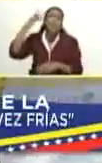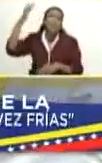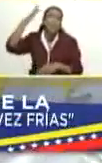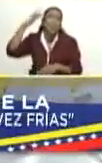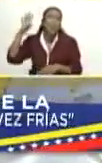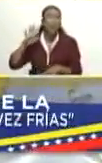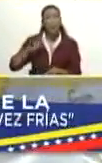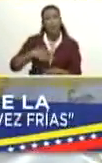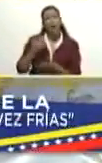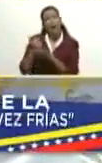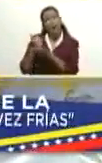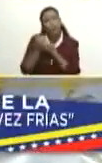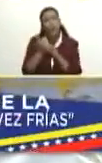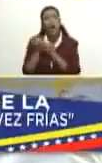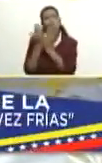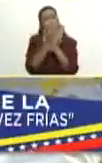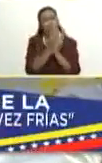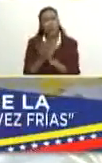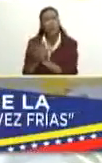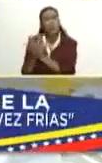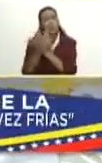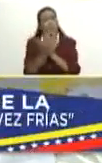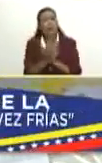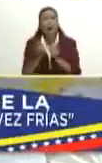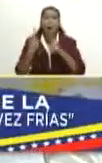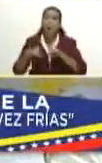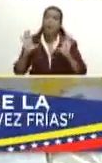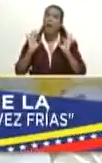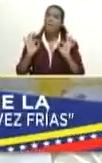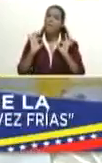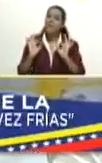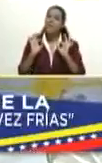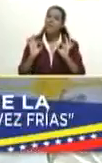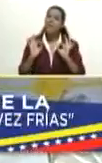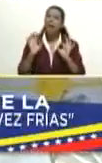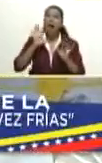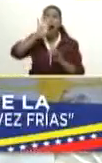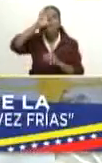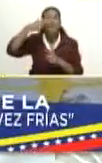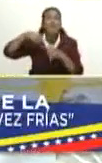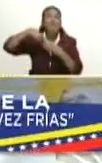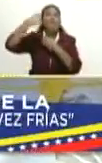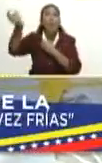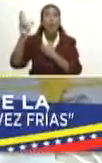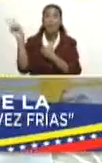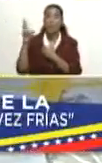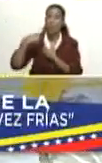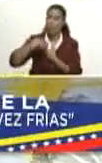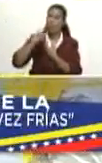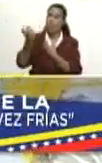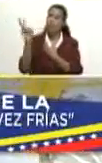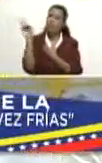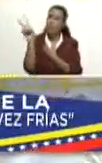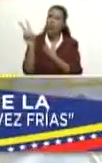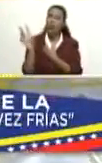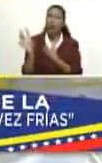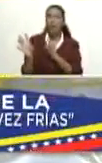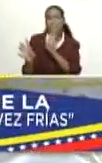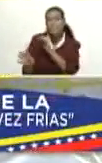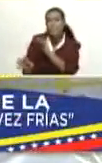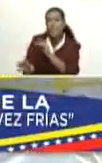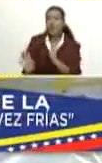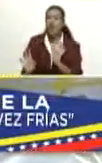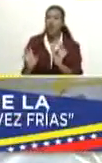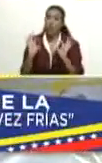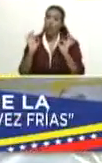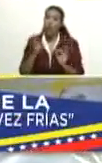me pudiera ayudar a estudiar otra especialidad en el exterior? Y yo le dije, mira, y de verdad lo